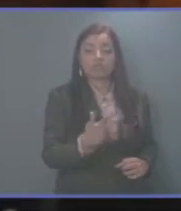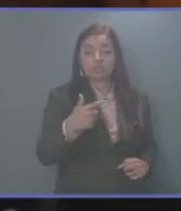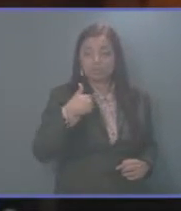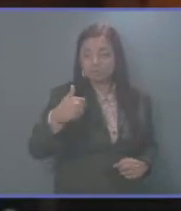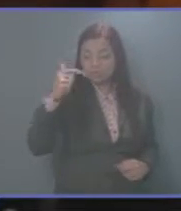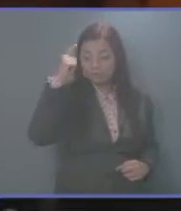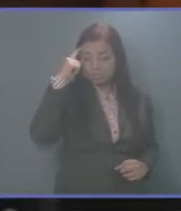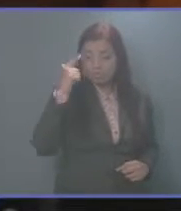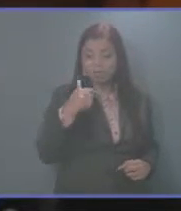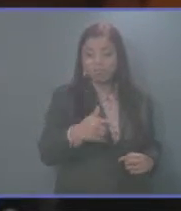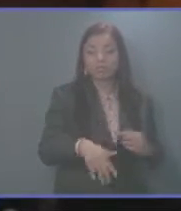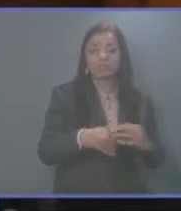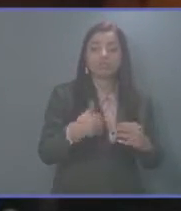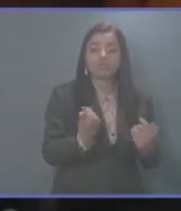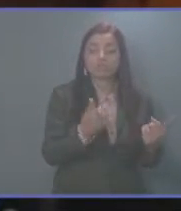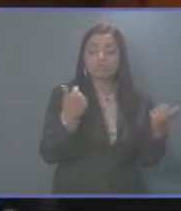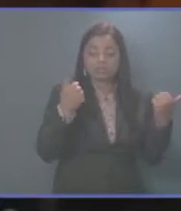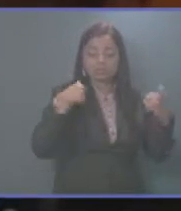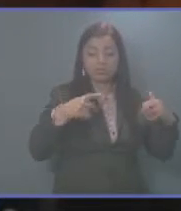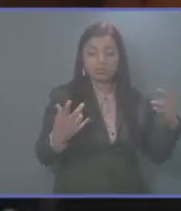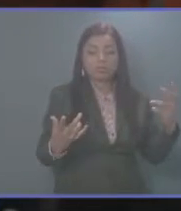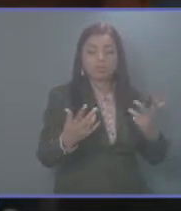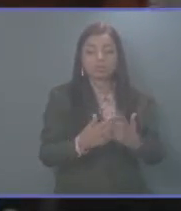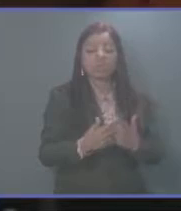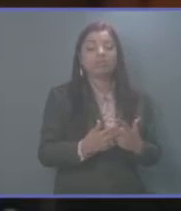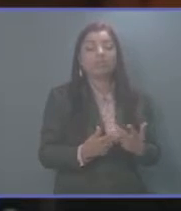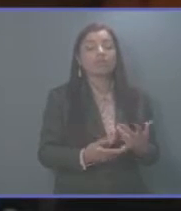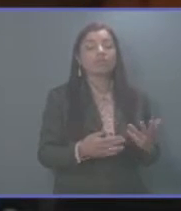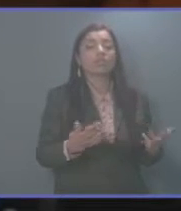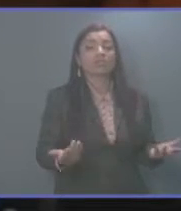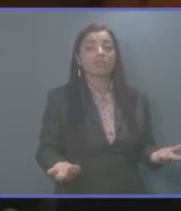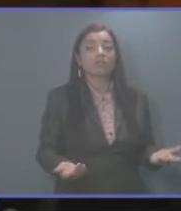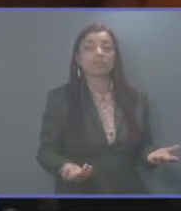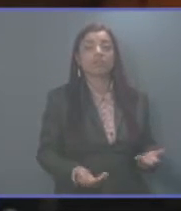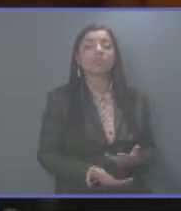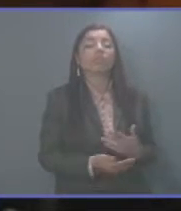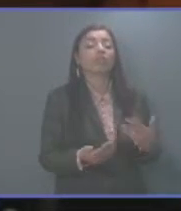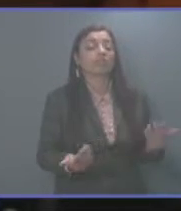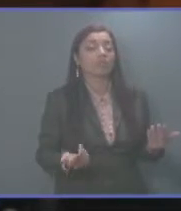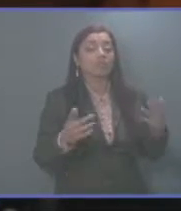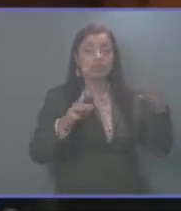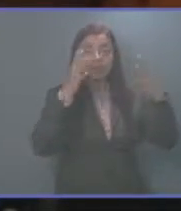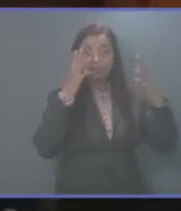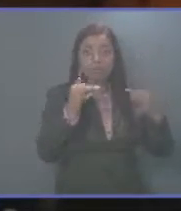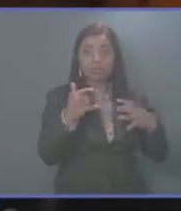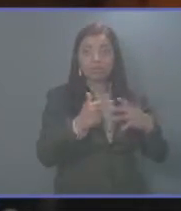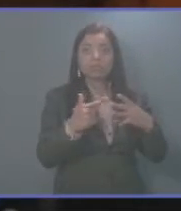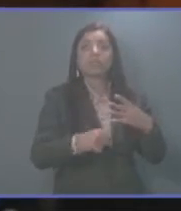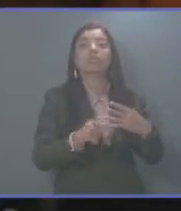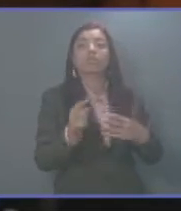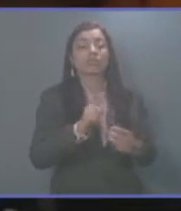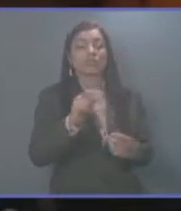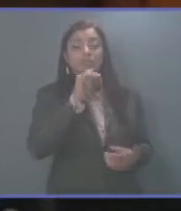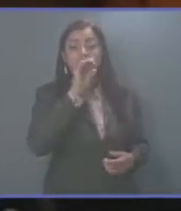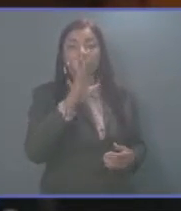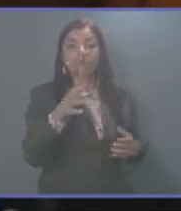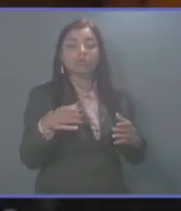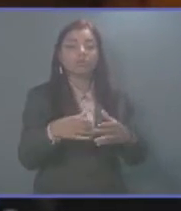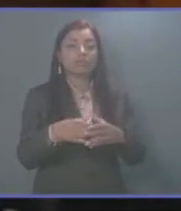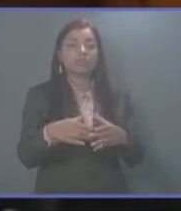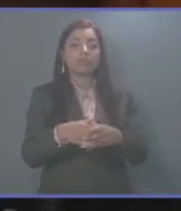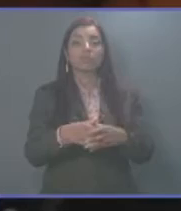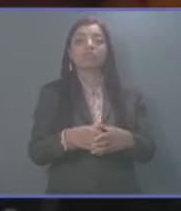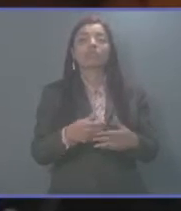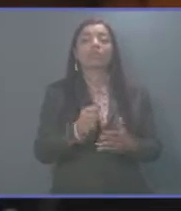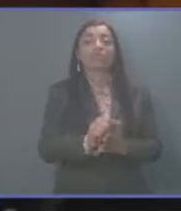considera inconveniente aceptarla debido a que en el decreto no se ha referido la comisión